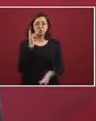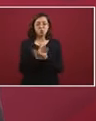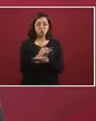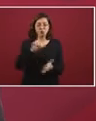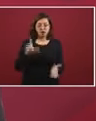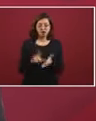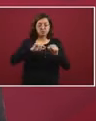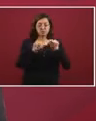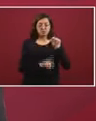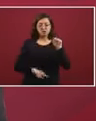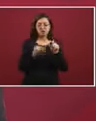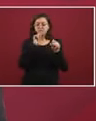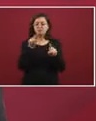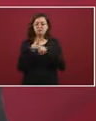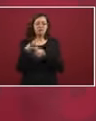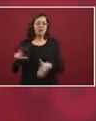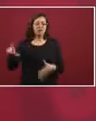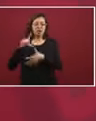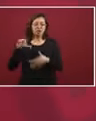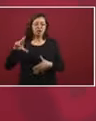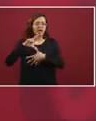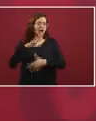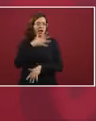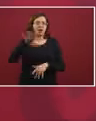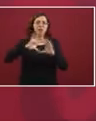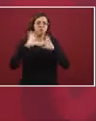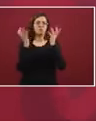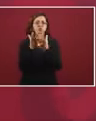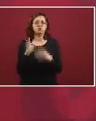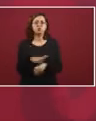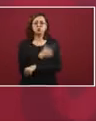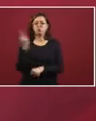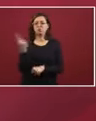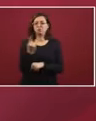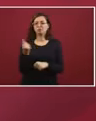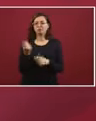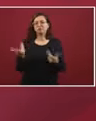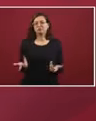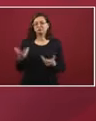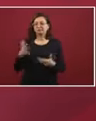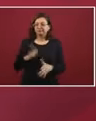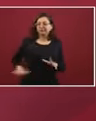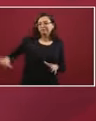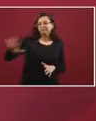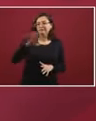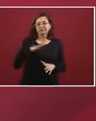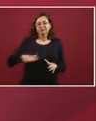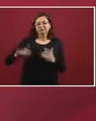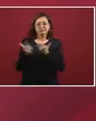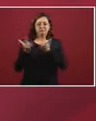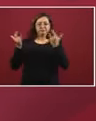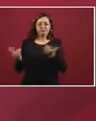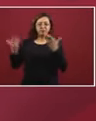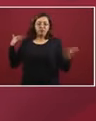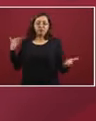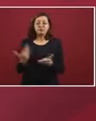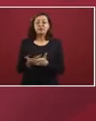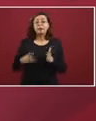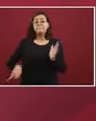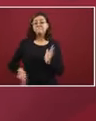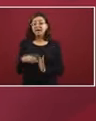para todos los países de América Latina, el Caribe y en general. ¿Por qué? Por la historia de la región. Todos los casos en los que ha